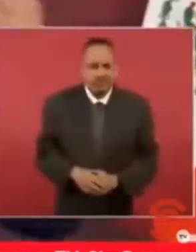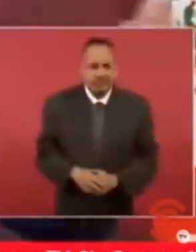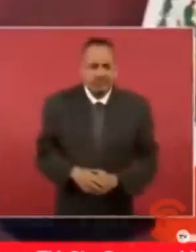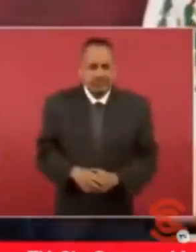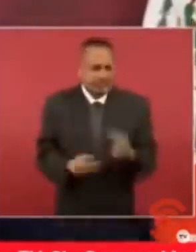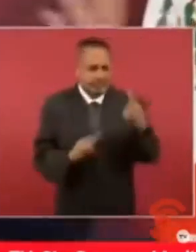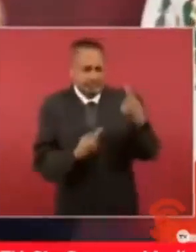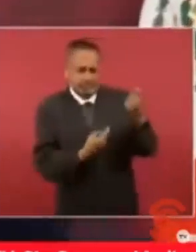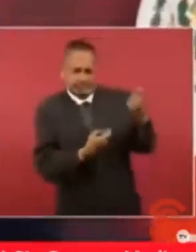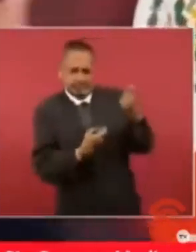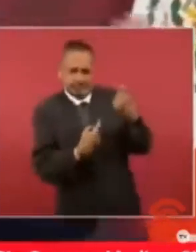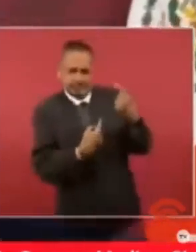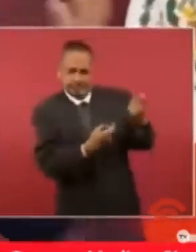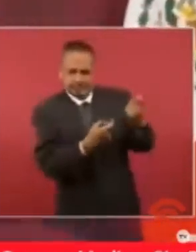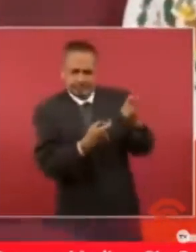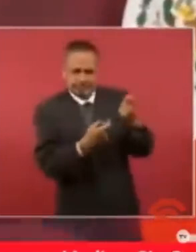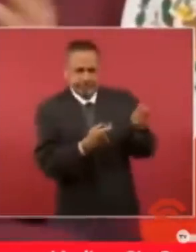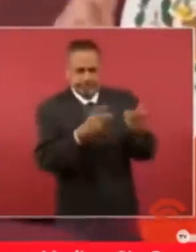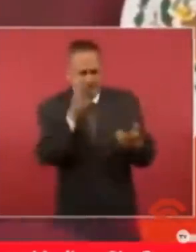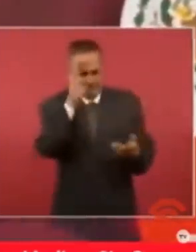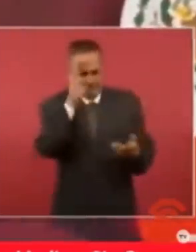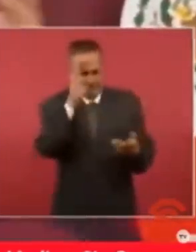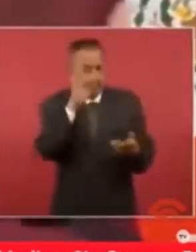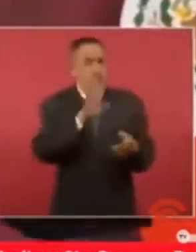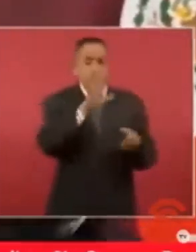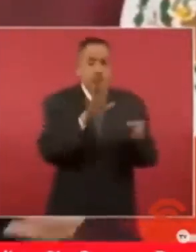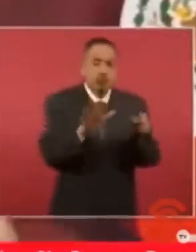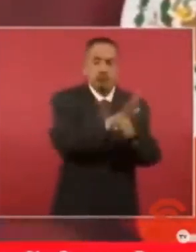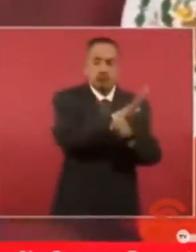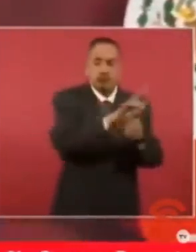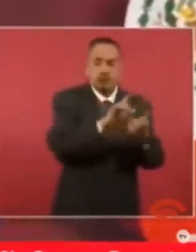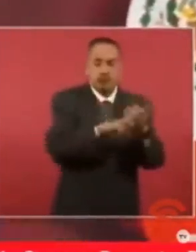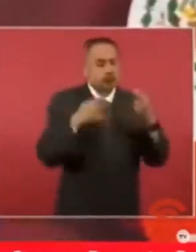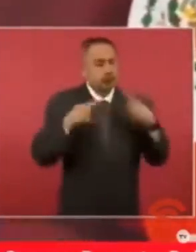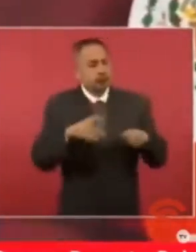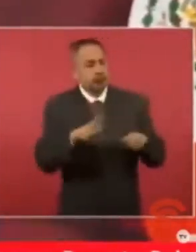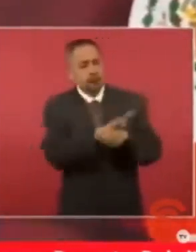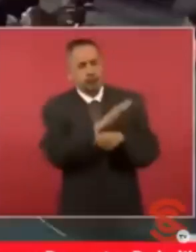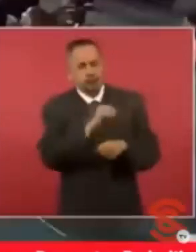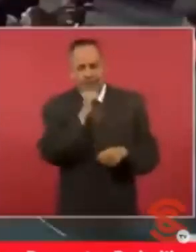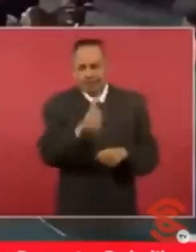Cobraban como si estuviesen llenas de reclusos.